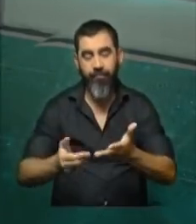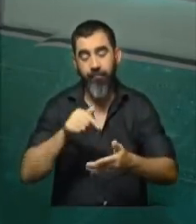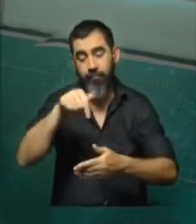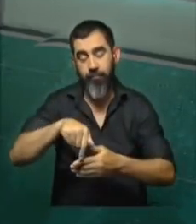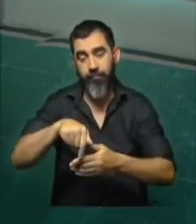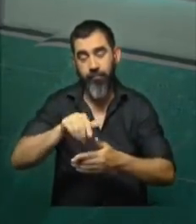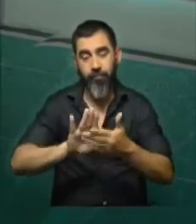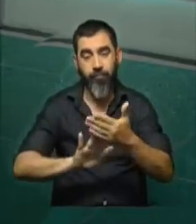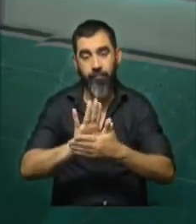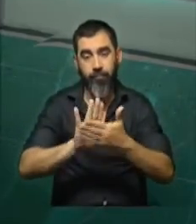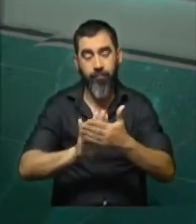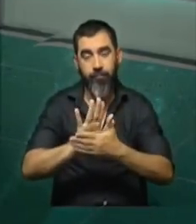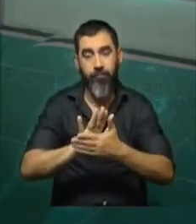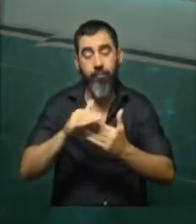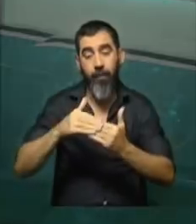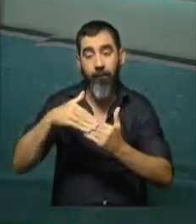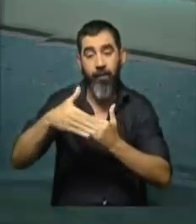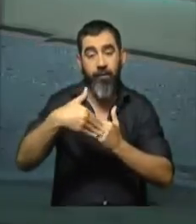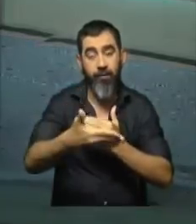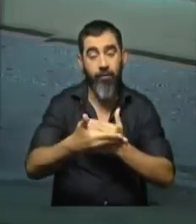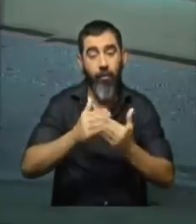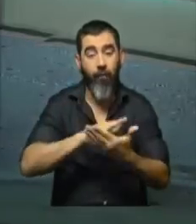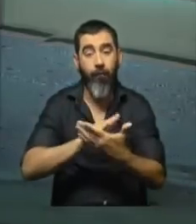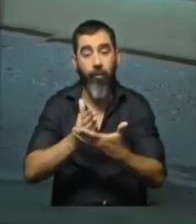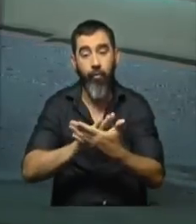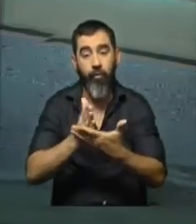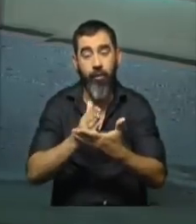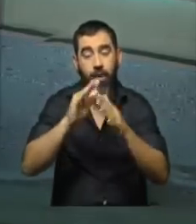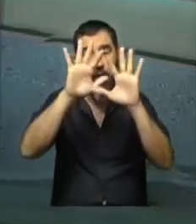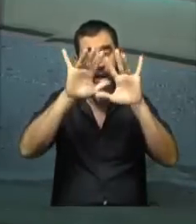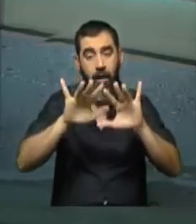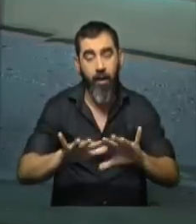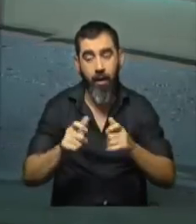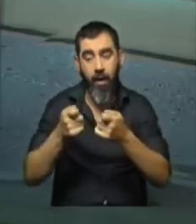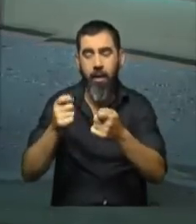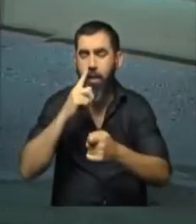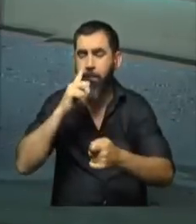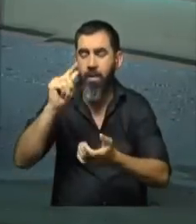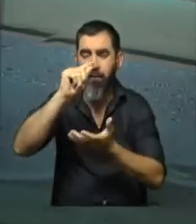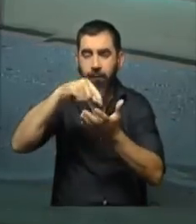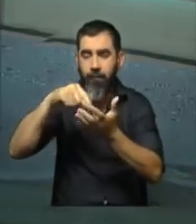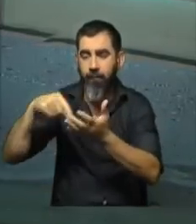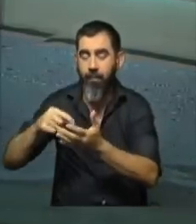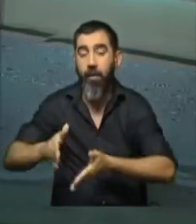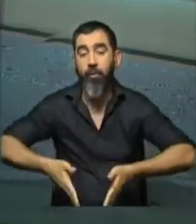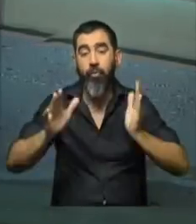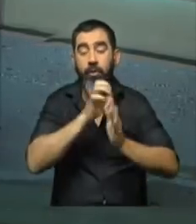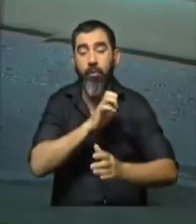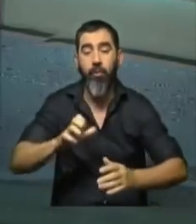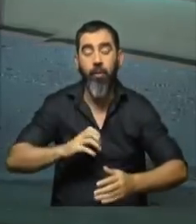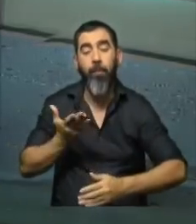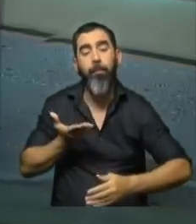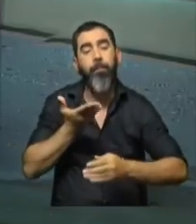esta primera edición. Vecinos de la frontera van a entregar una carta con miles de firmas en Torre Ejecutiva